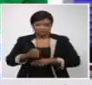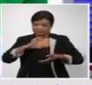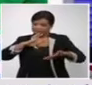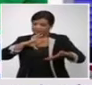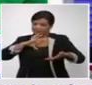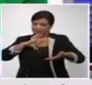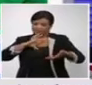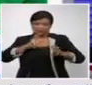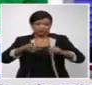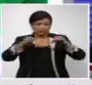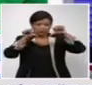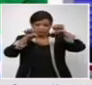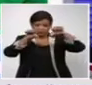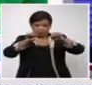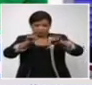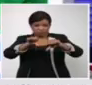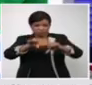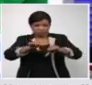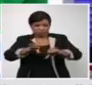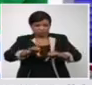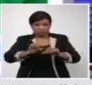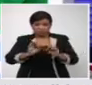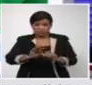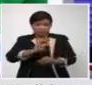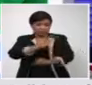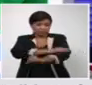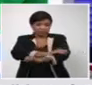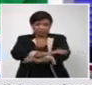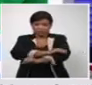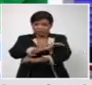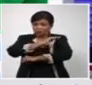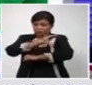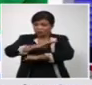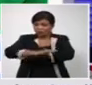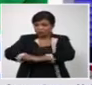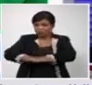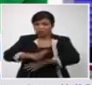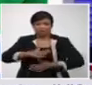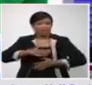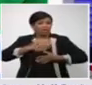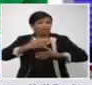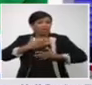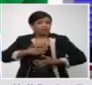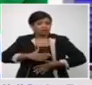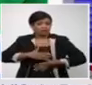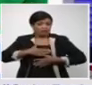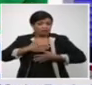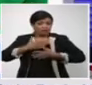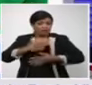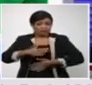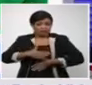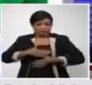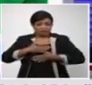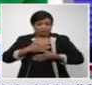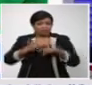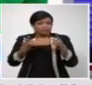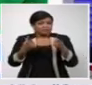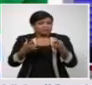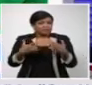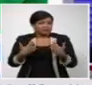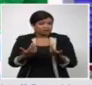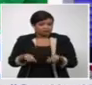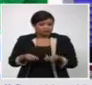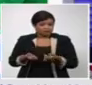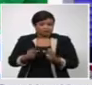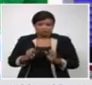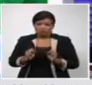complicado, tuvo un deterioro hemodinámico con falta de aire que requirió